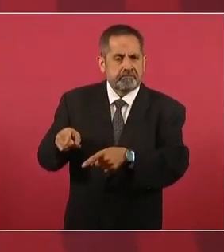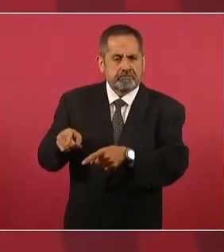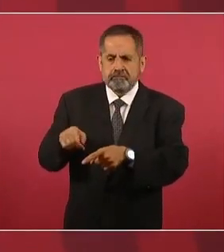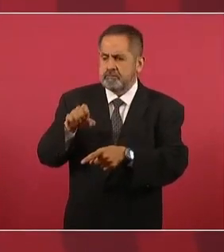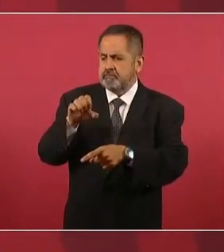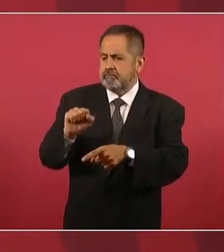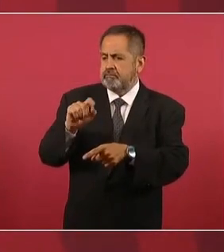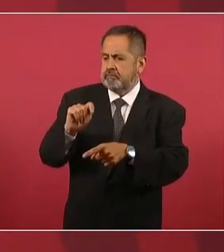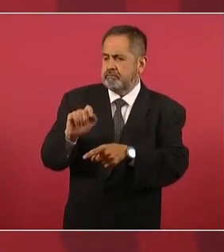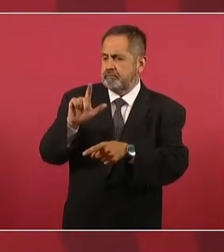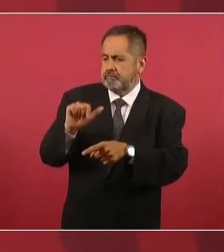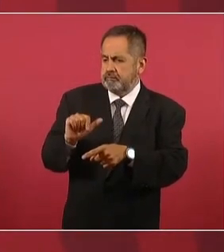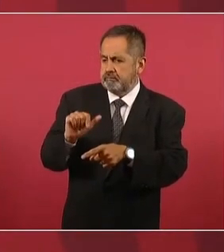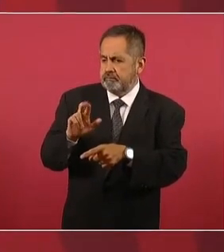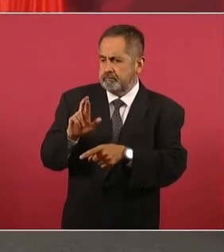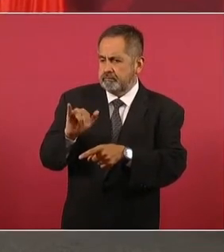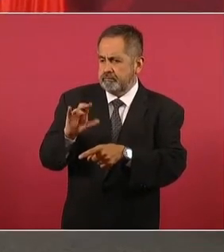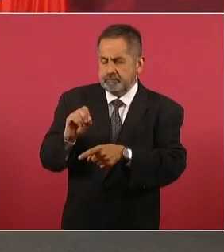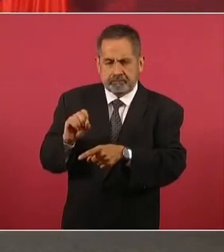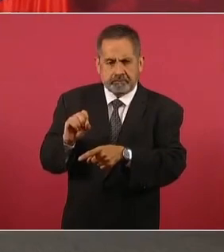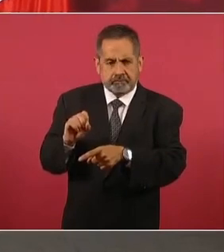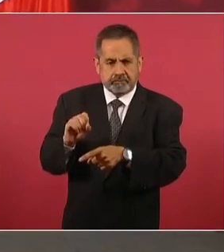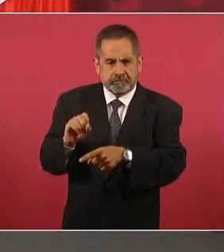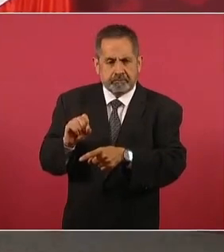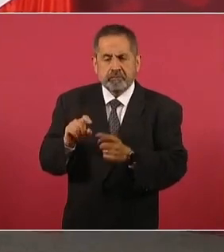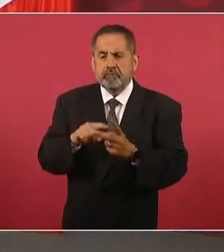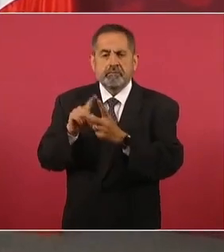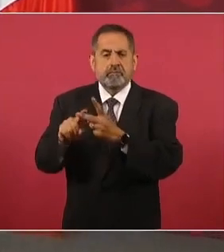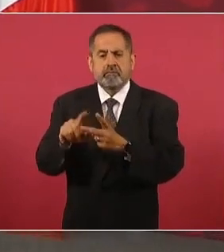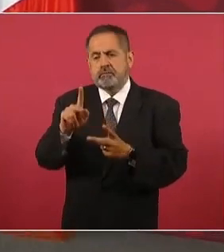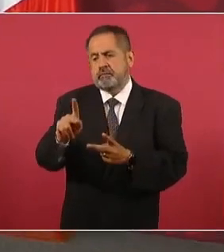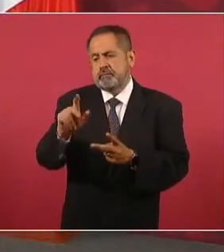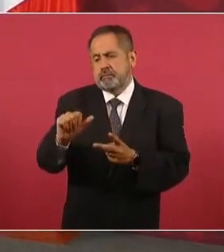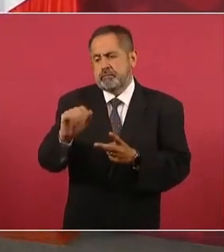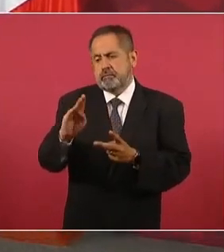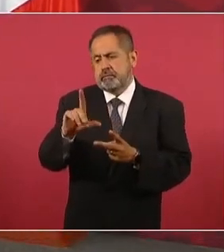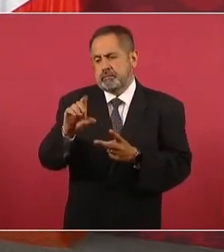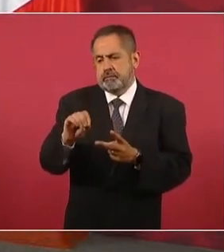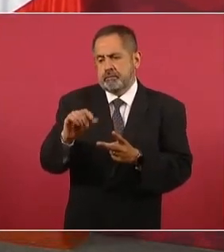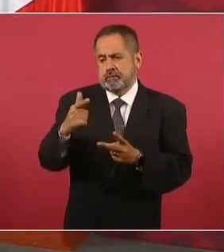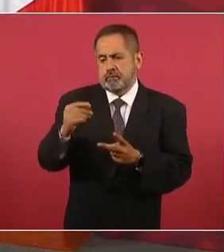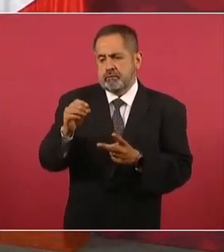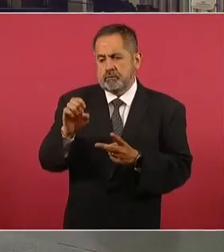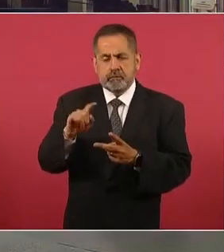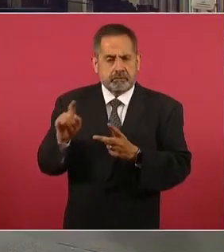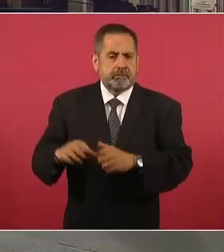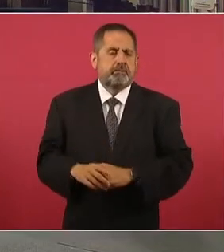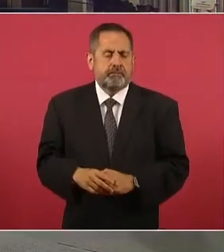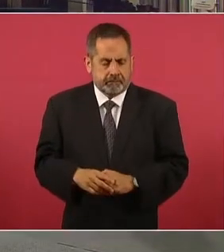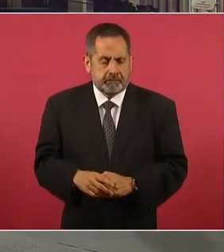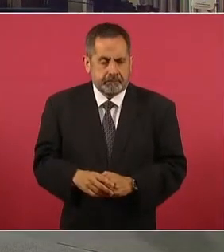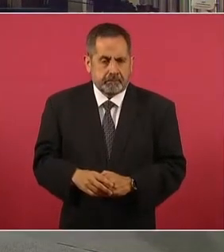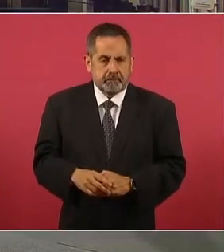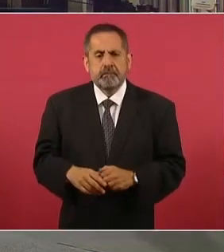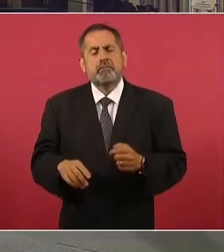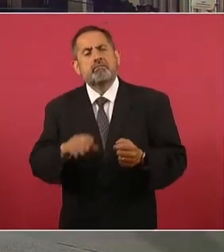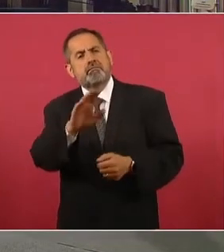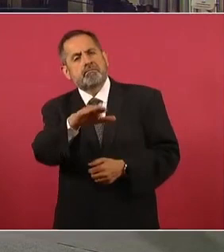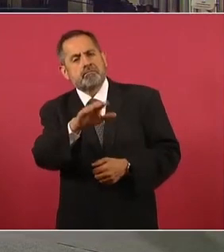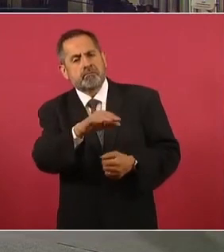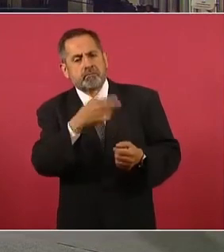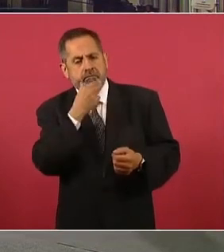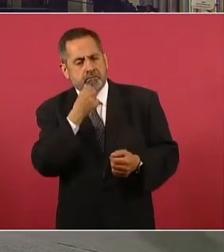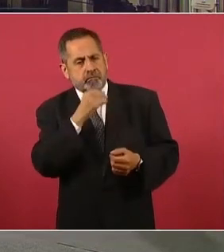Estela Ríos y a Pablo Gómez. Y por último, presidente, yo le he estado insistiendo